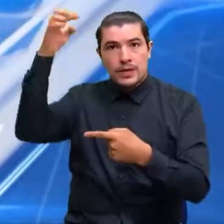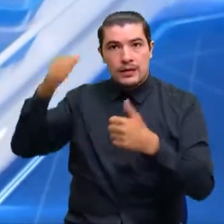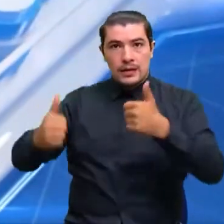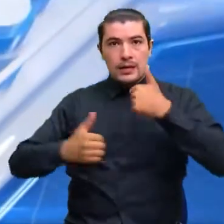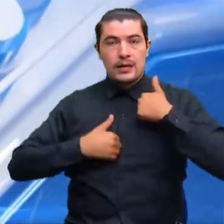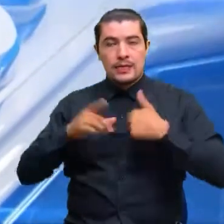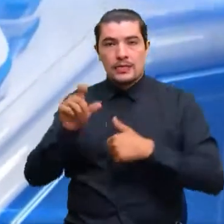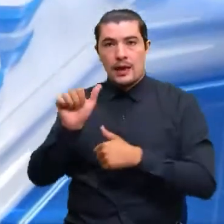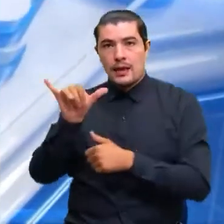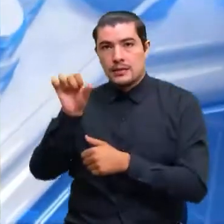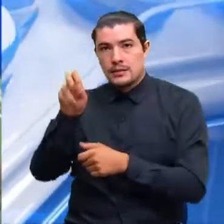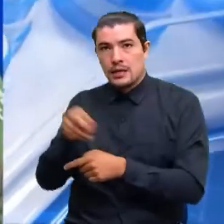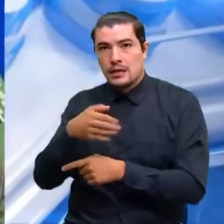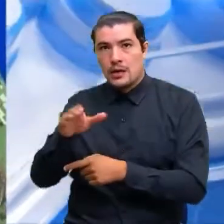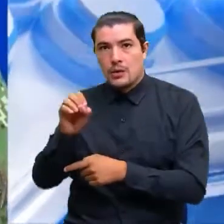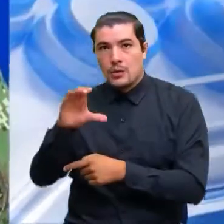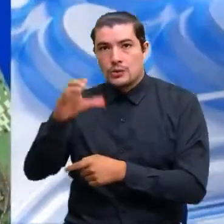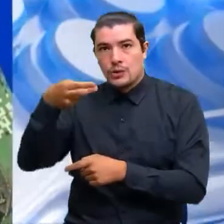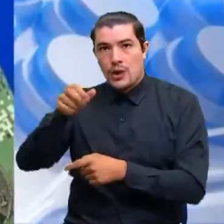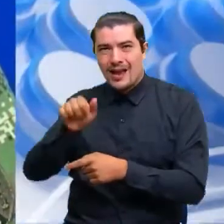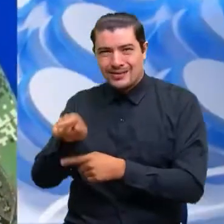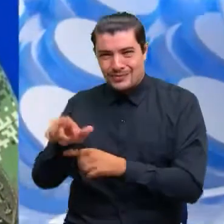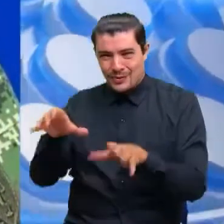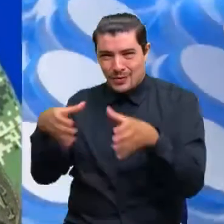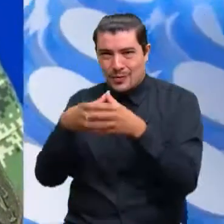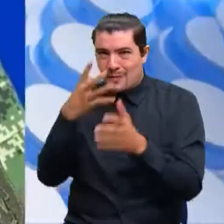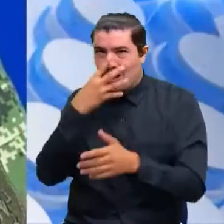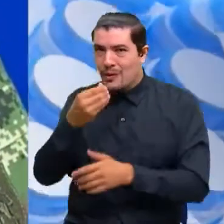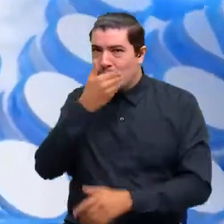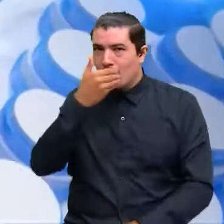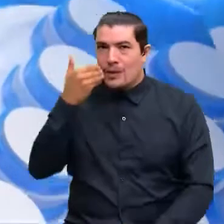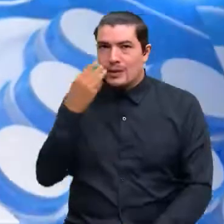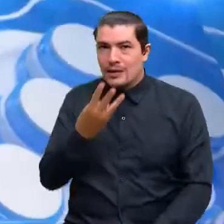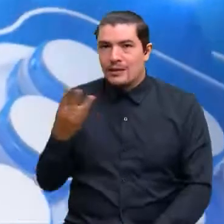Ávila Chona, secuestrado por las disidencias del Frente 33